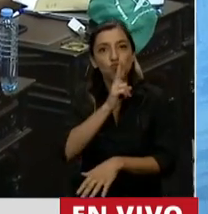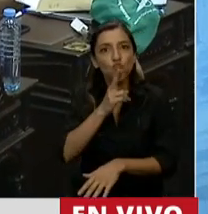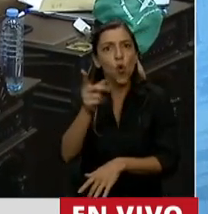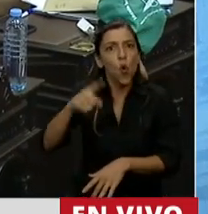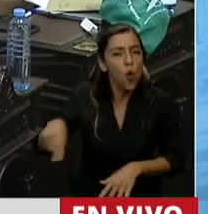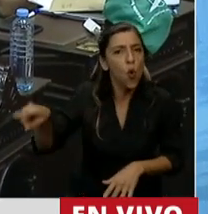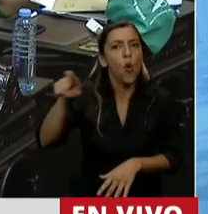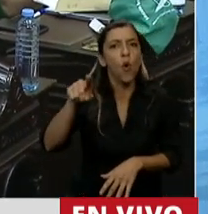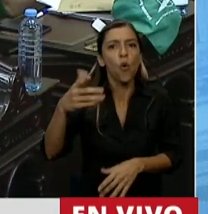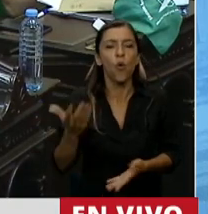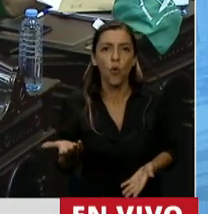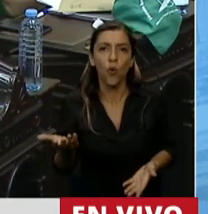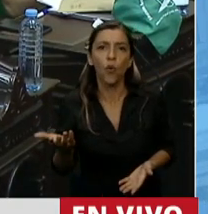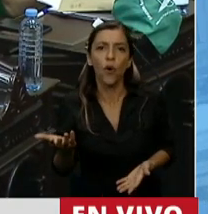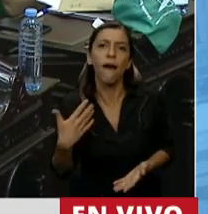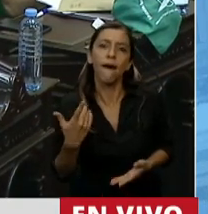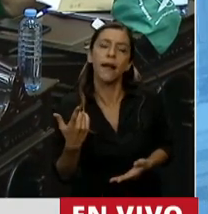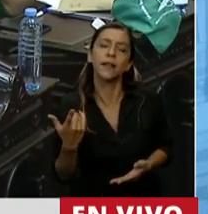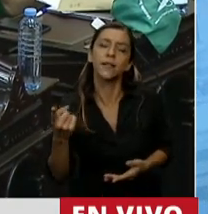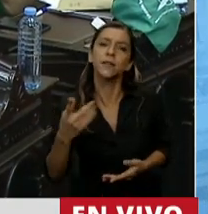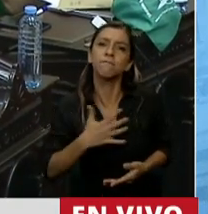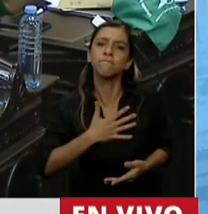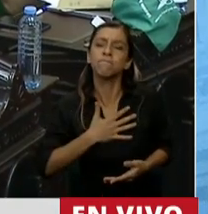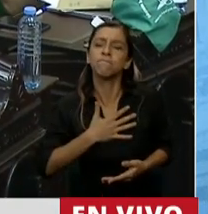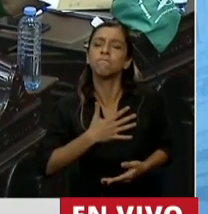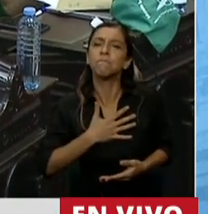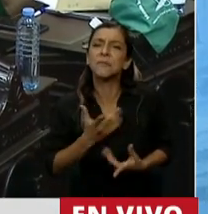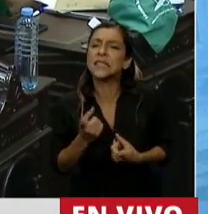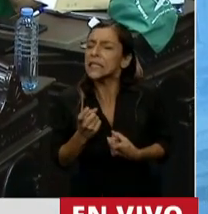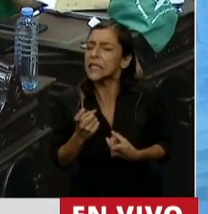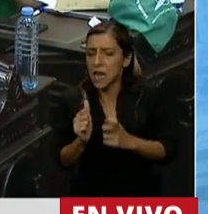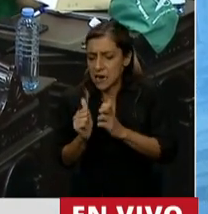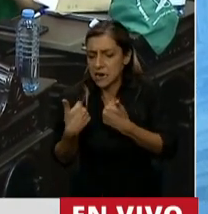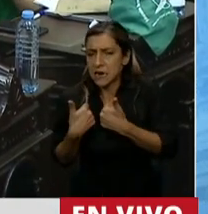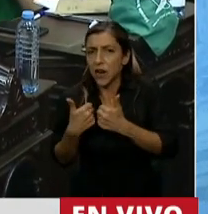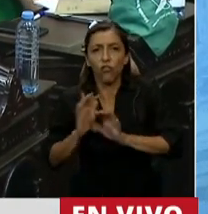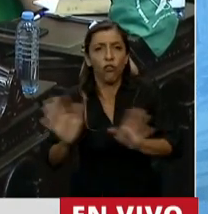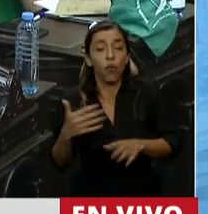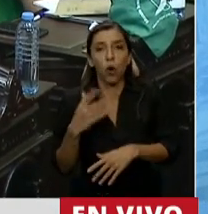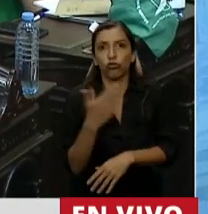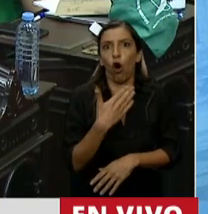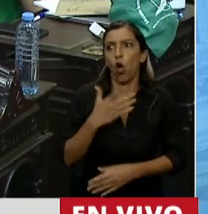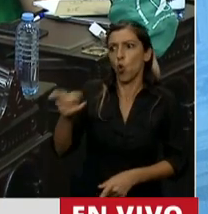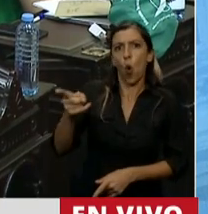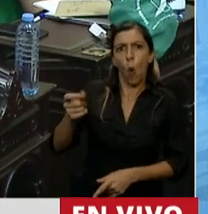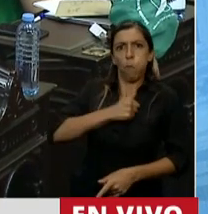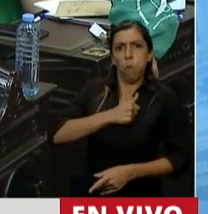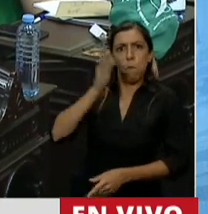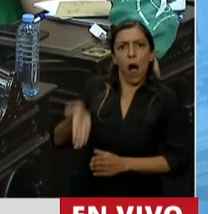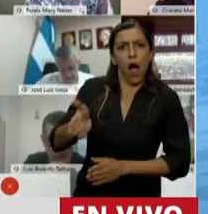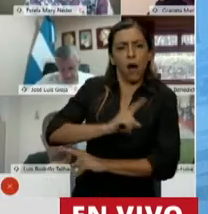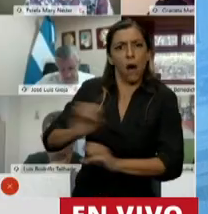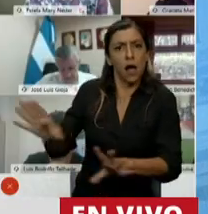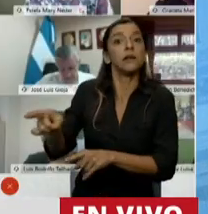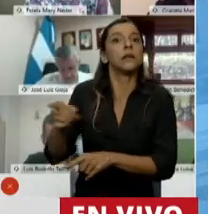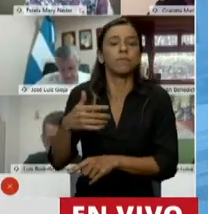ve en la necesidad de ocultar aquello que está criminalizado y que está visto como pecaminoso, debe terminarse de